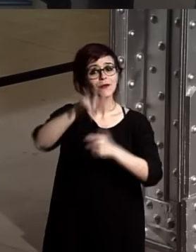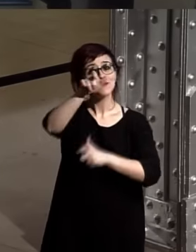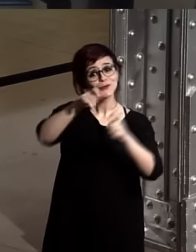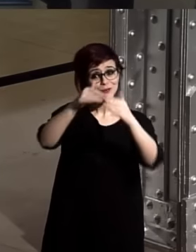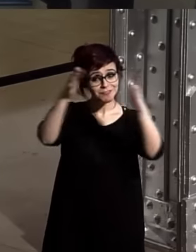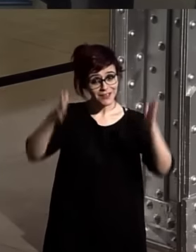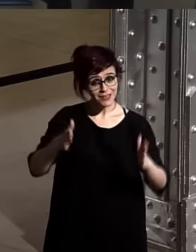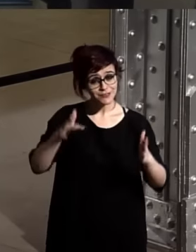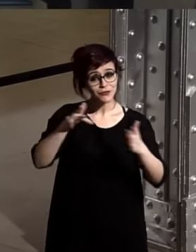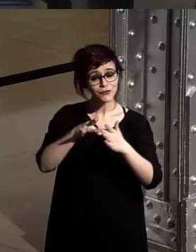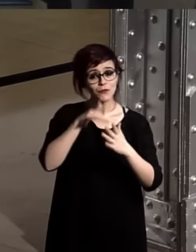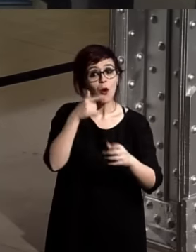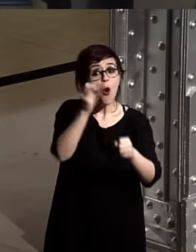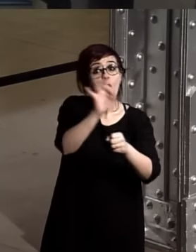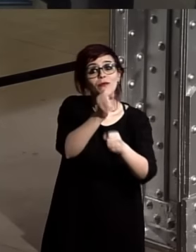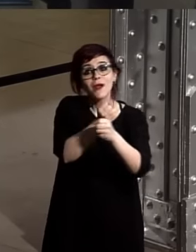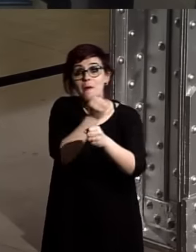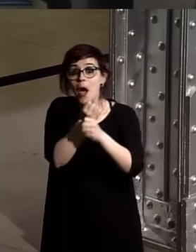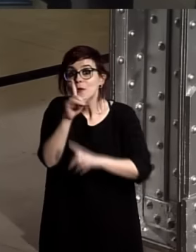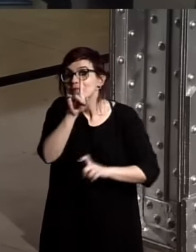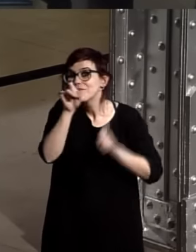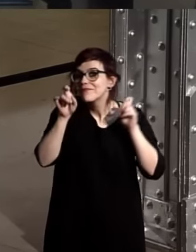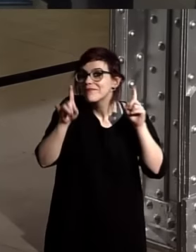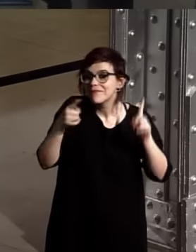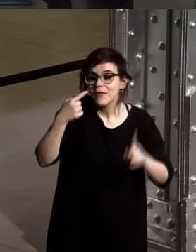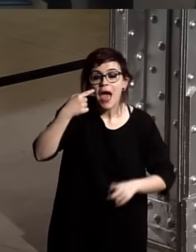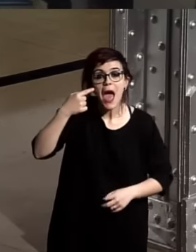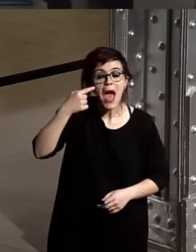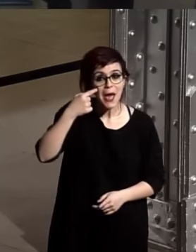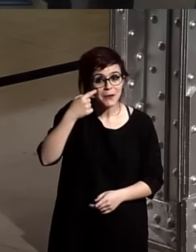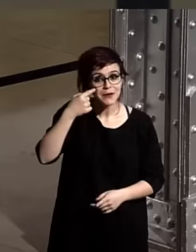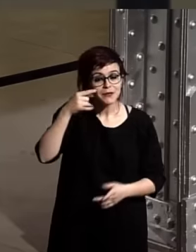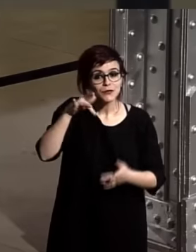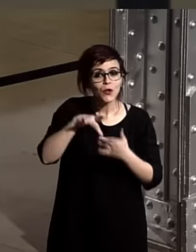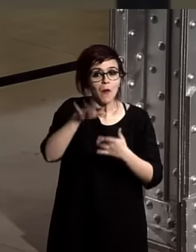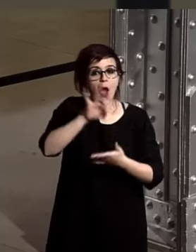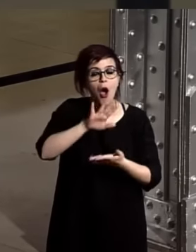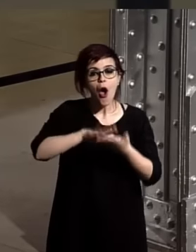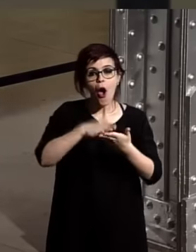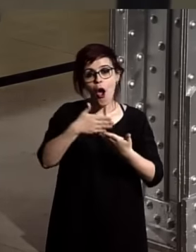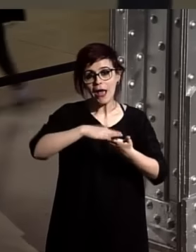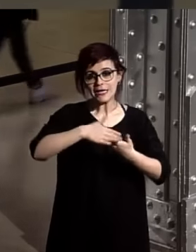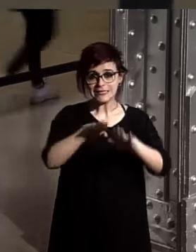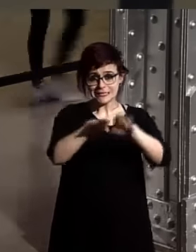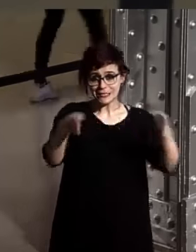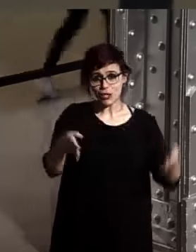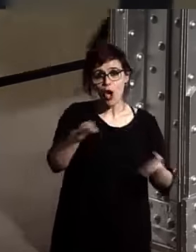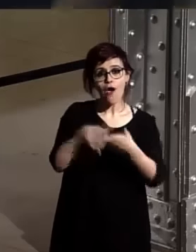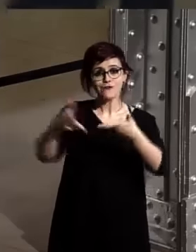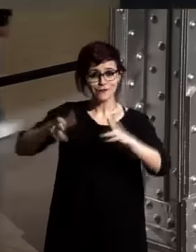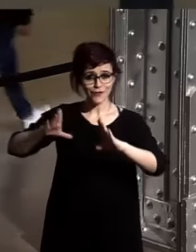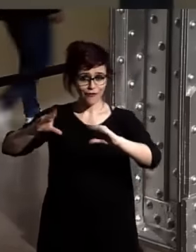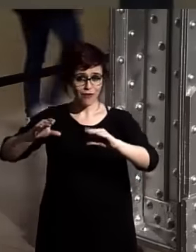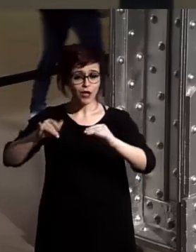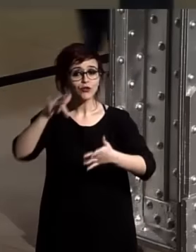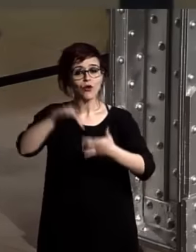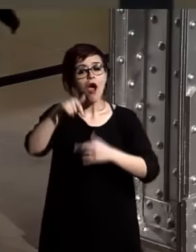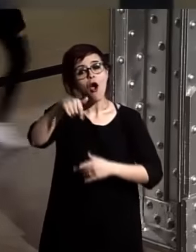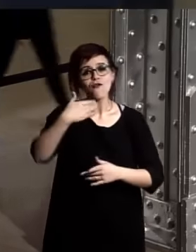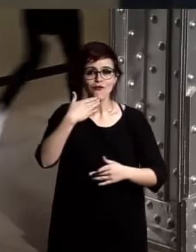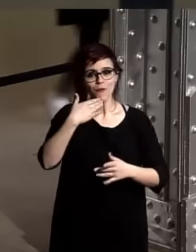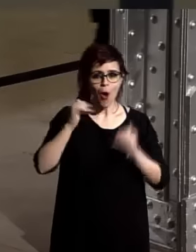vuestras casas ahí o en el trabajo quien sabe en el escritorio o en el sofá hoy nos vamos de paseo por